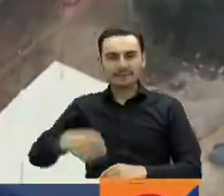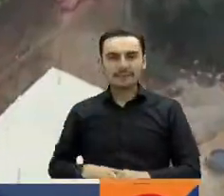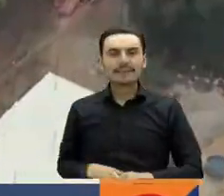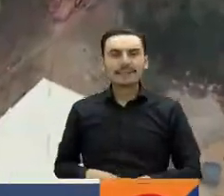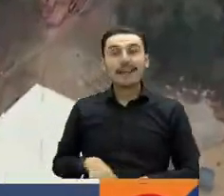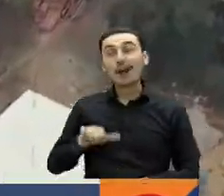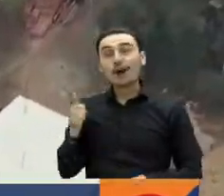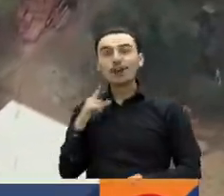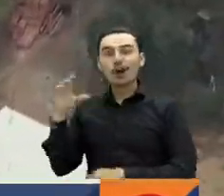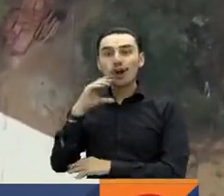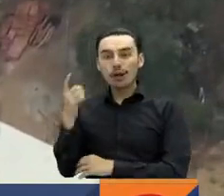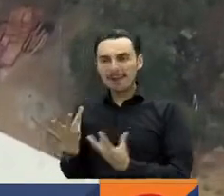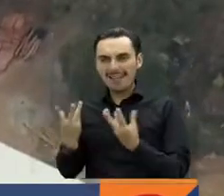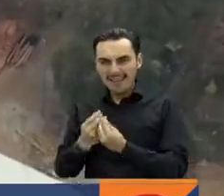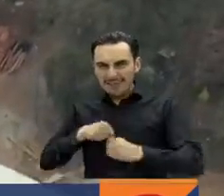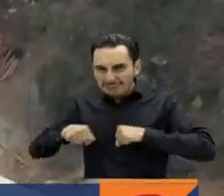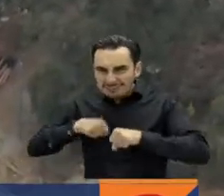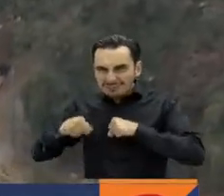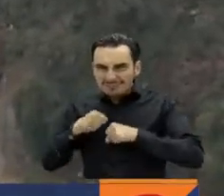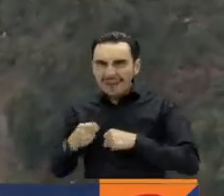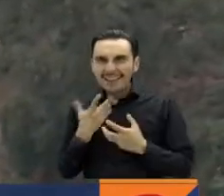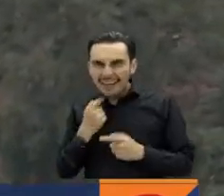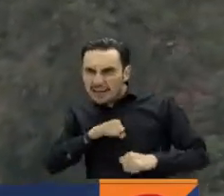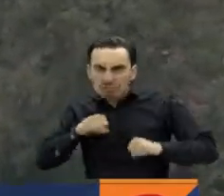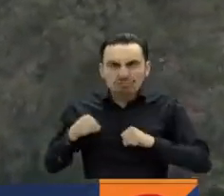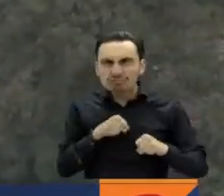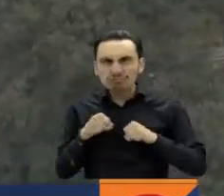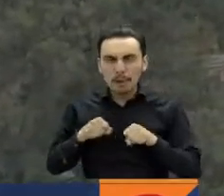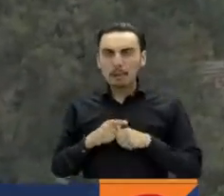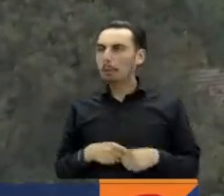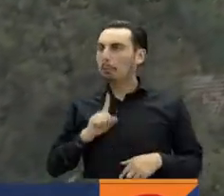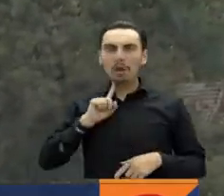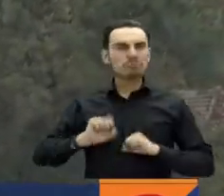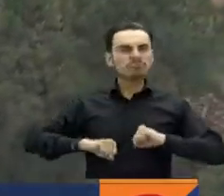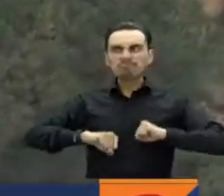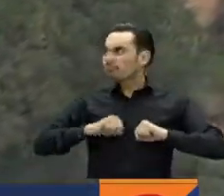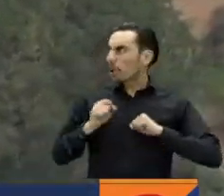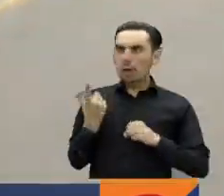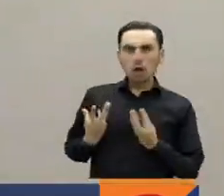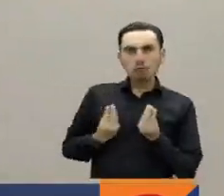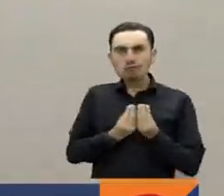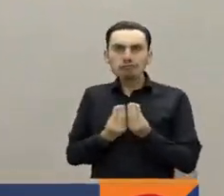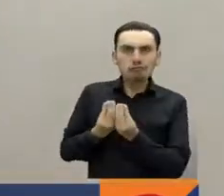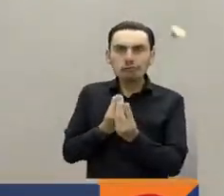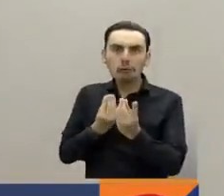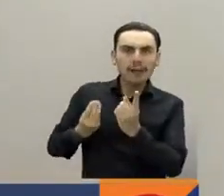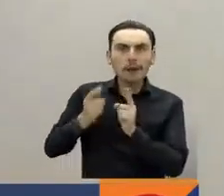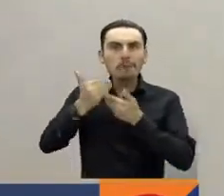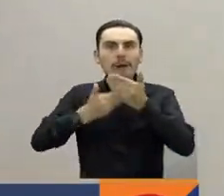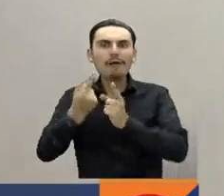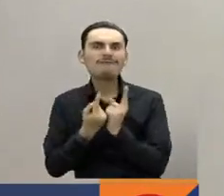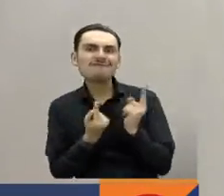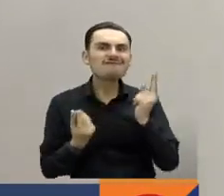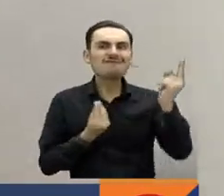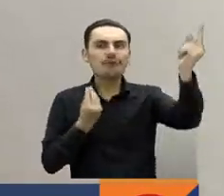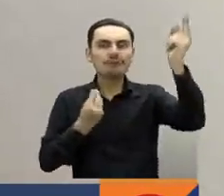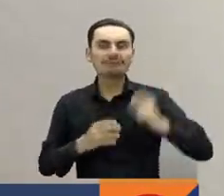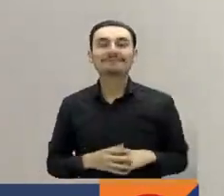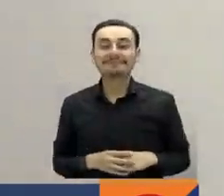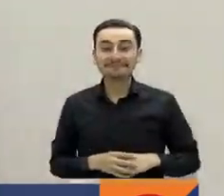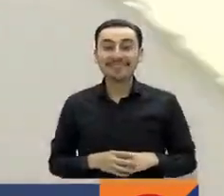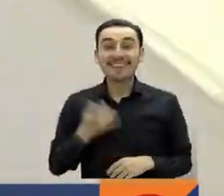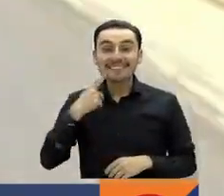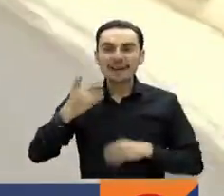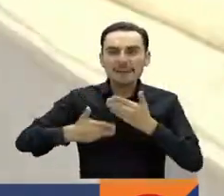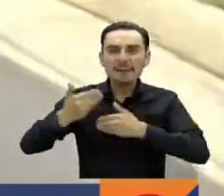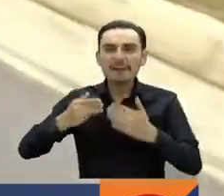del Colombia Tierra de Atletas GW Shimano por aislarla y ponerla en dificultades. La tercera casilla en la general permitió